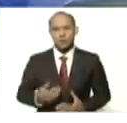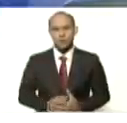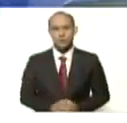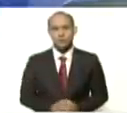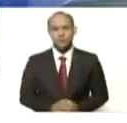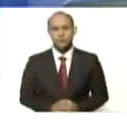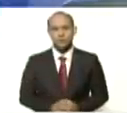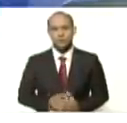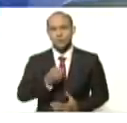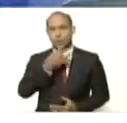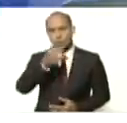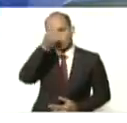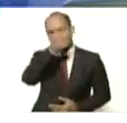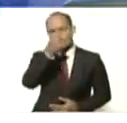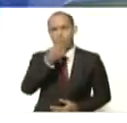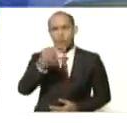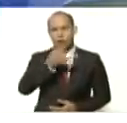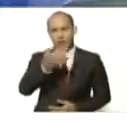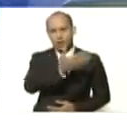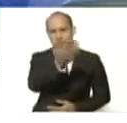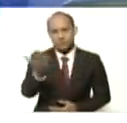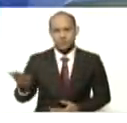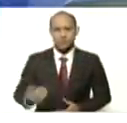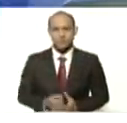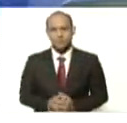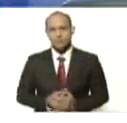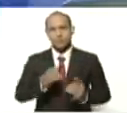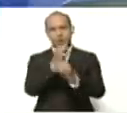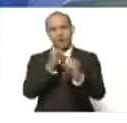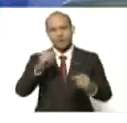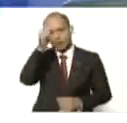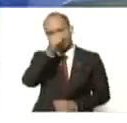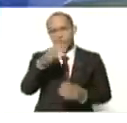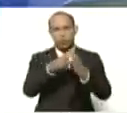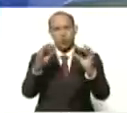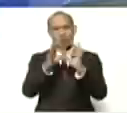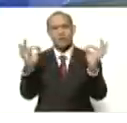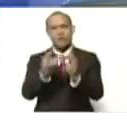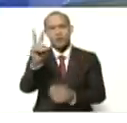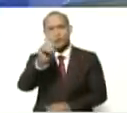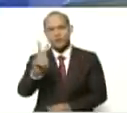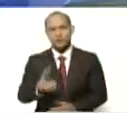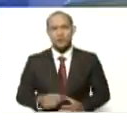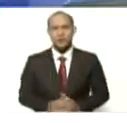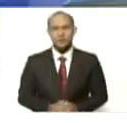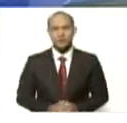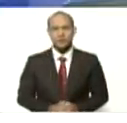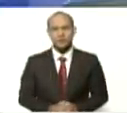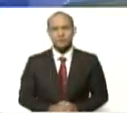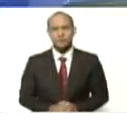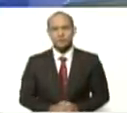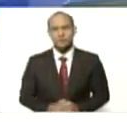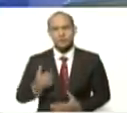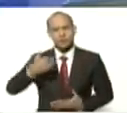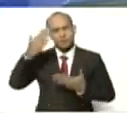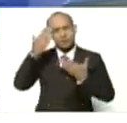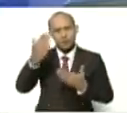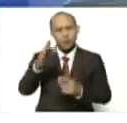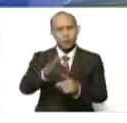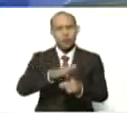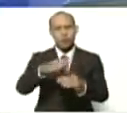buen domingo buenas tardes feliz domingo a toda la familia venezolana mi saludo